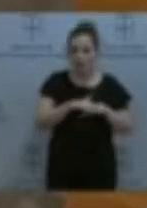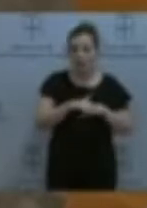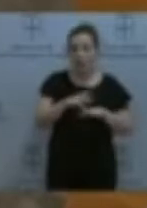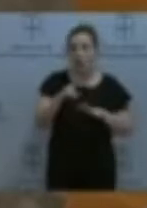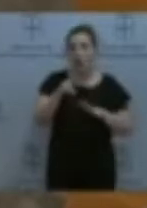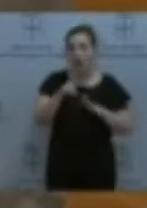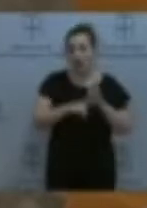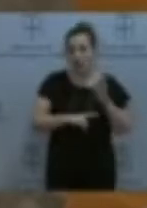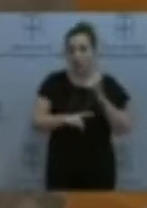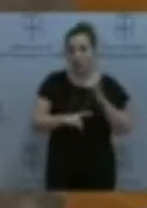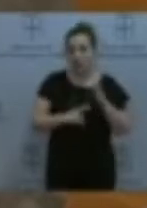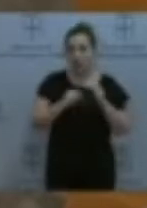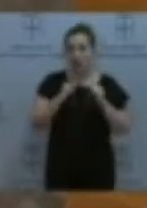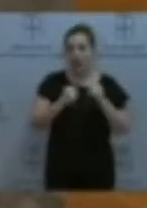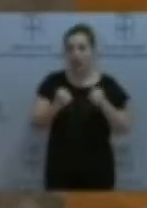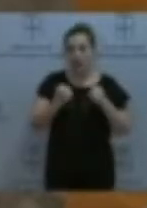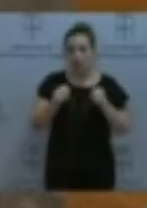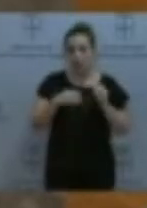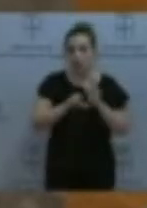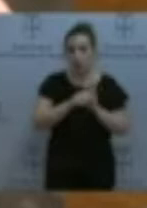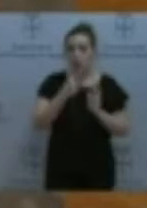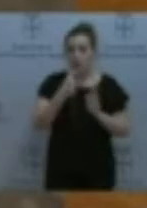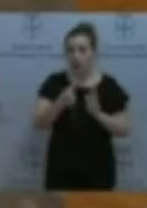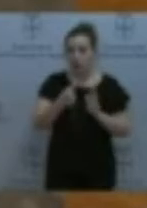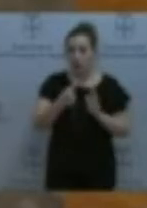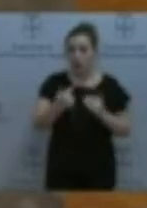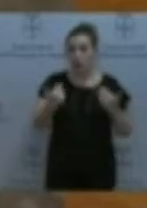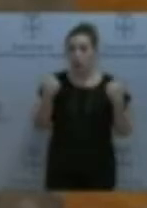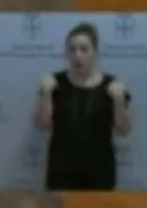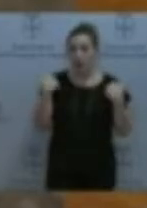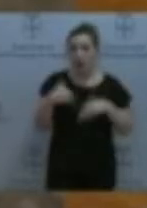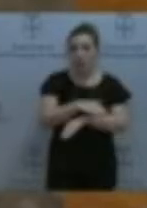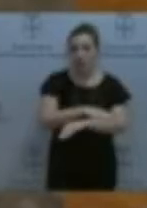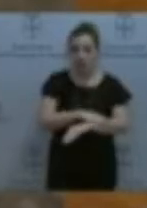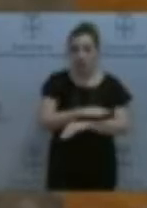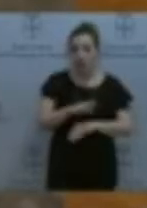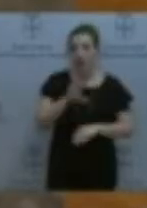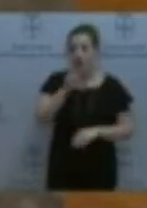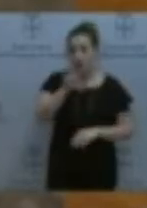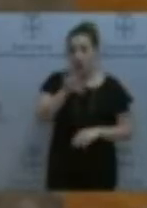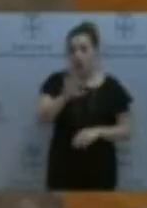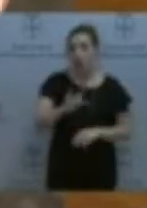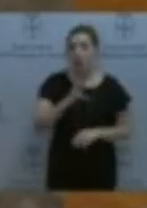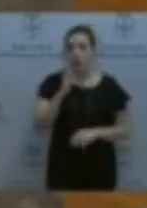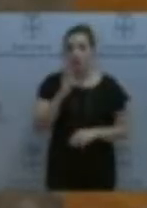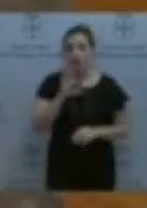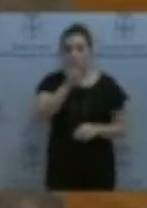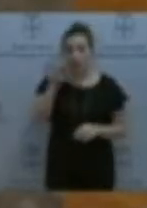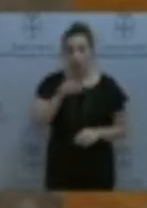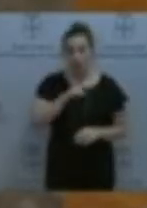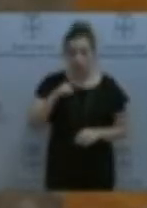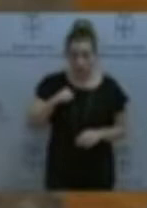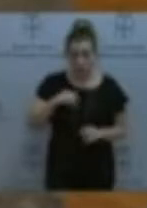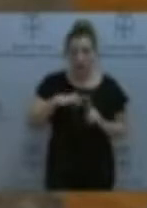la Administración General del Estado, si bien las comunidades autónomas, como es nuestro caso, deben de participar, tratar de influir en